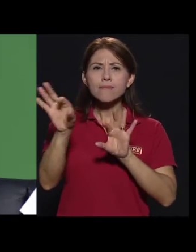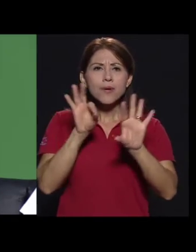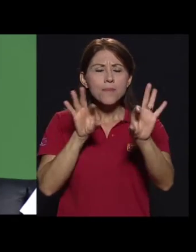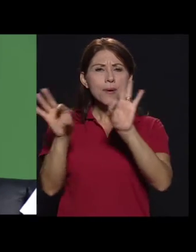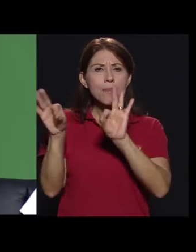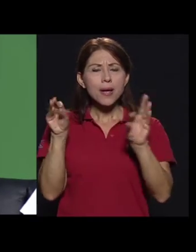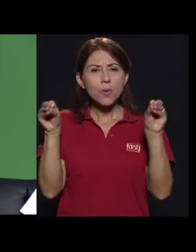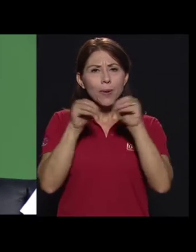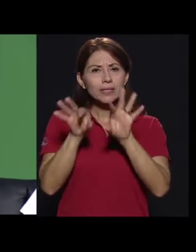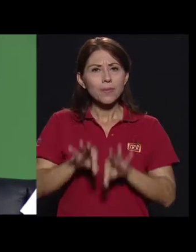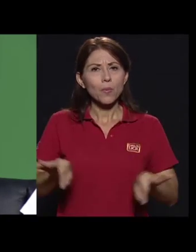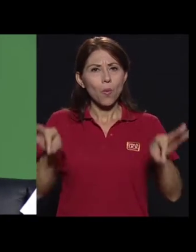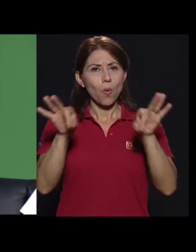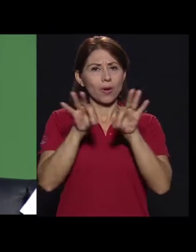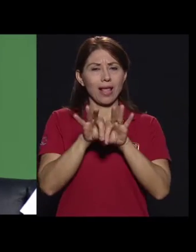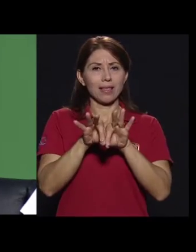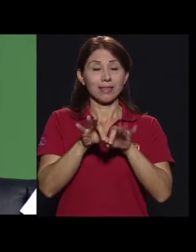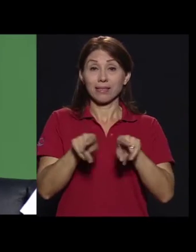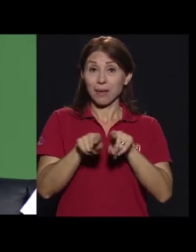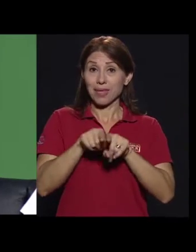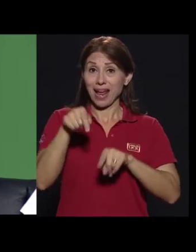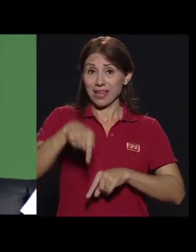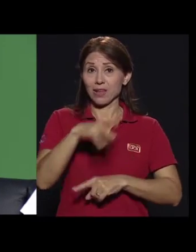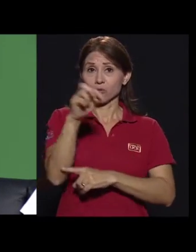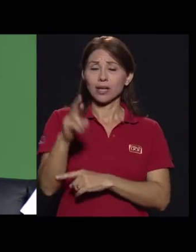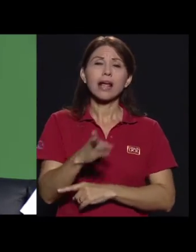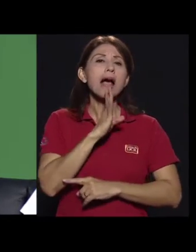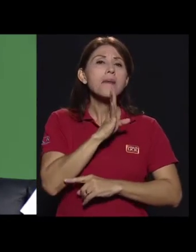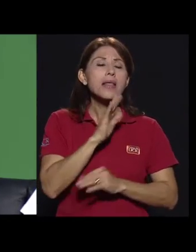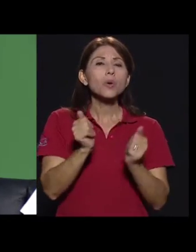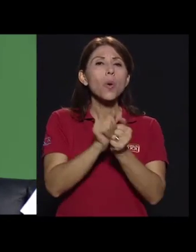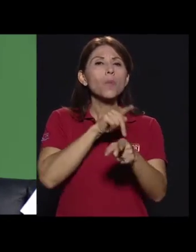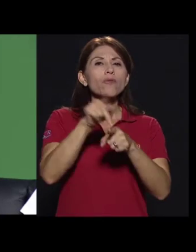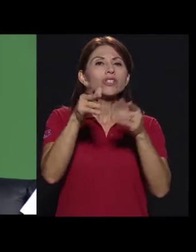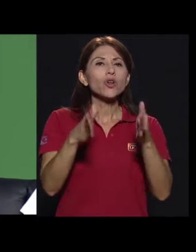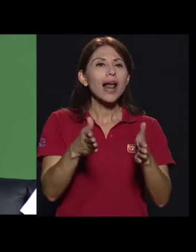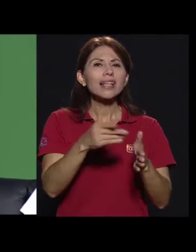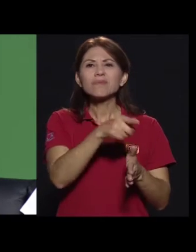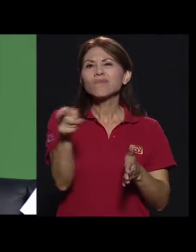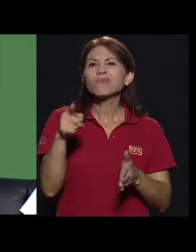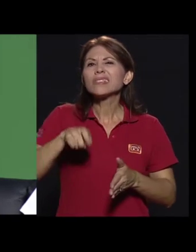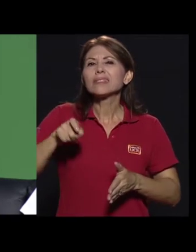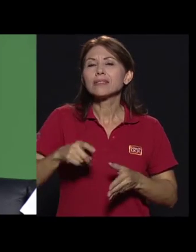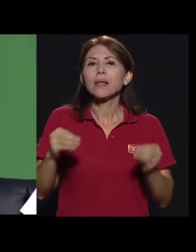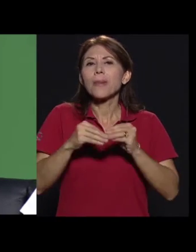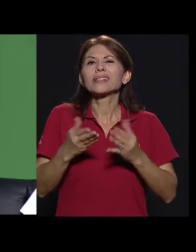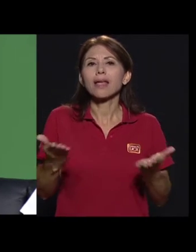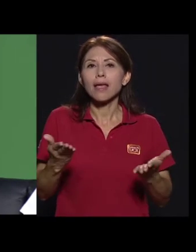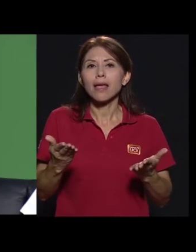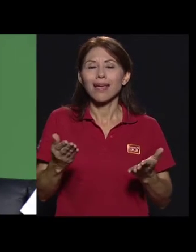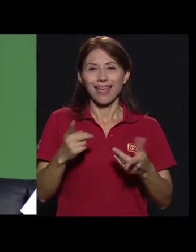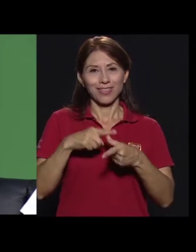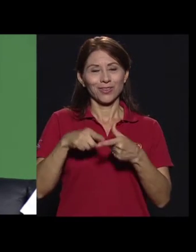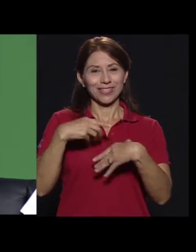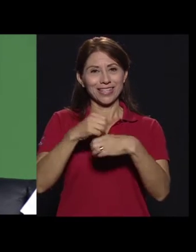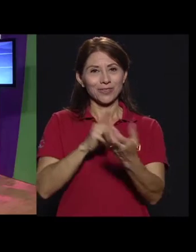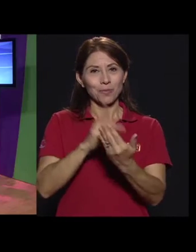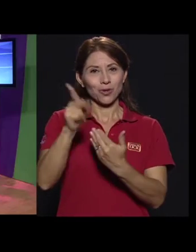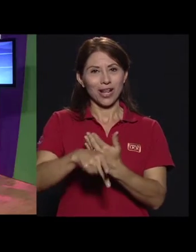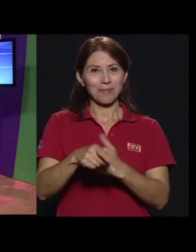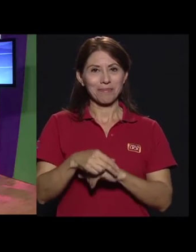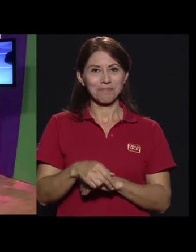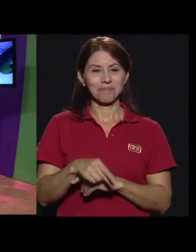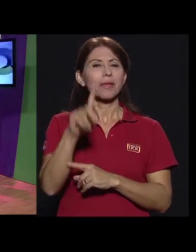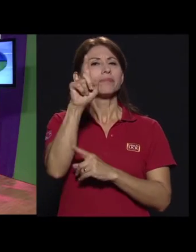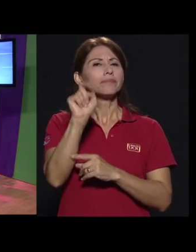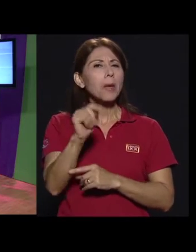profesionales de aquí de Costa Rica en cada una de sus áreas, qué era lo que más se necesitaba y se hizo este programa. ¿Por qué en la Universidad de La